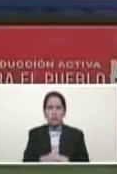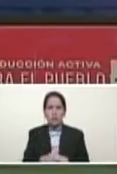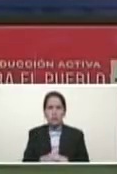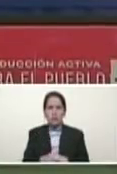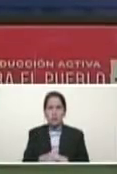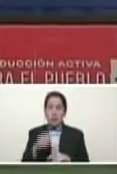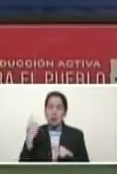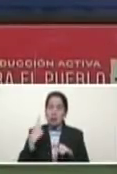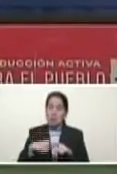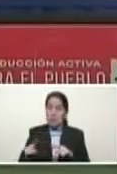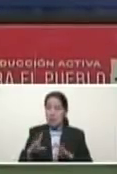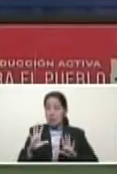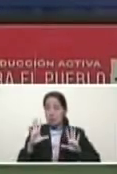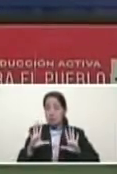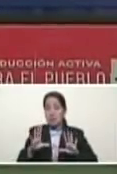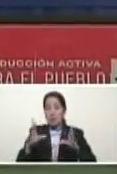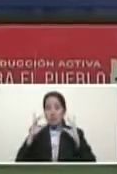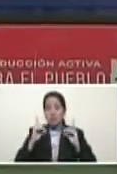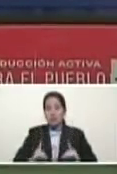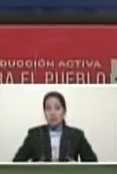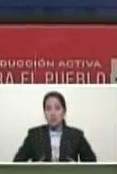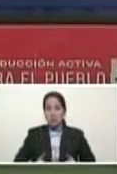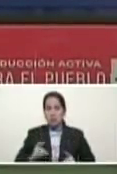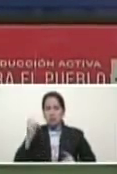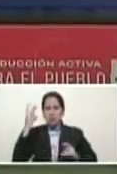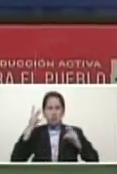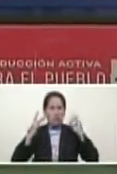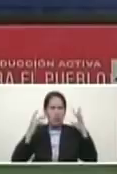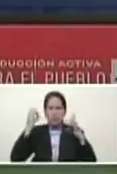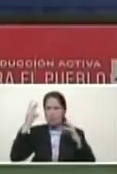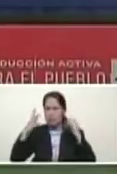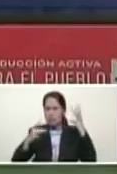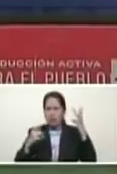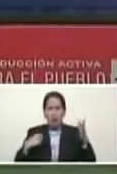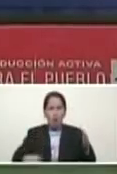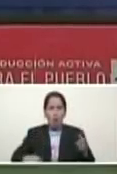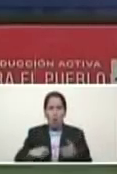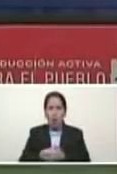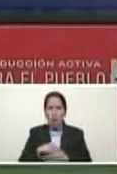Pero ellos prefirieron tomar el camino del aventurerismo, del golpismo,